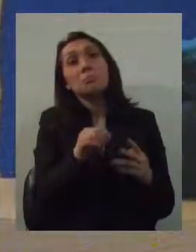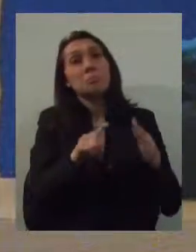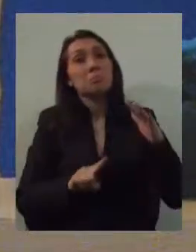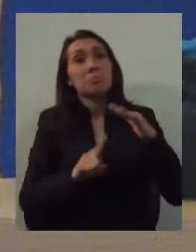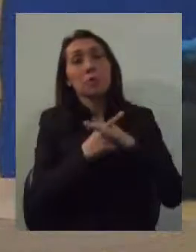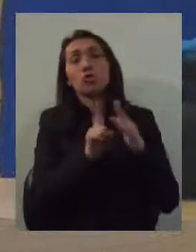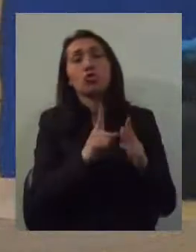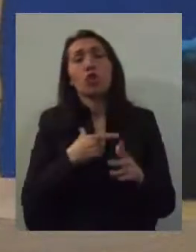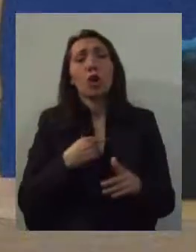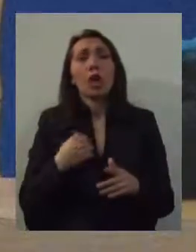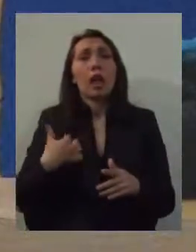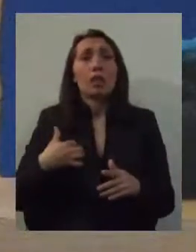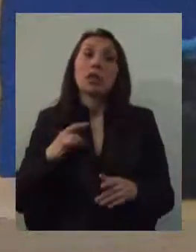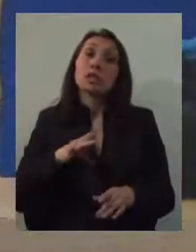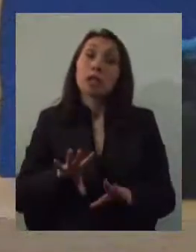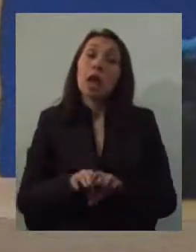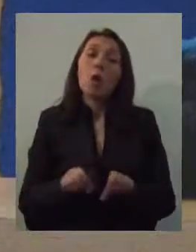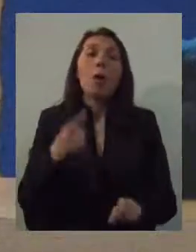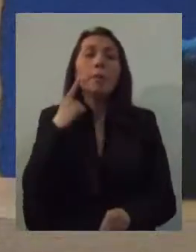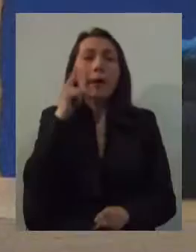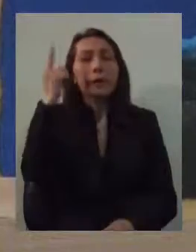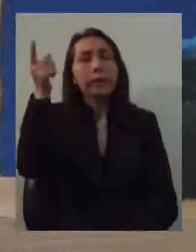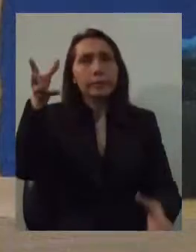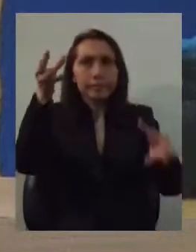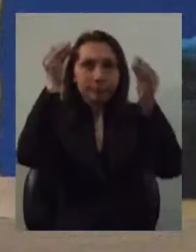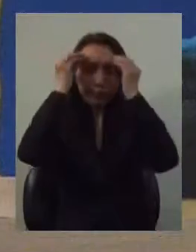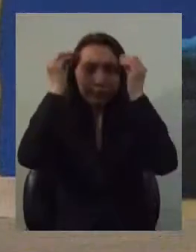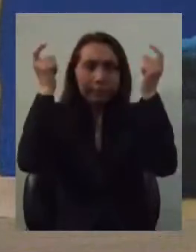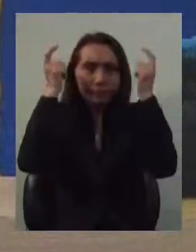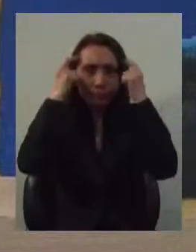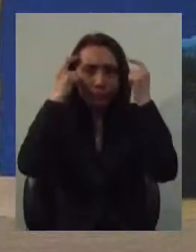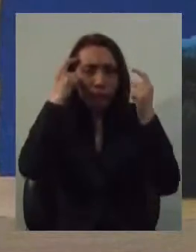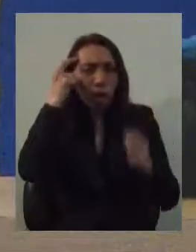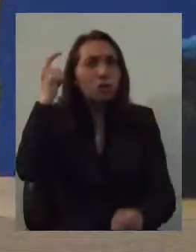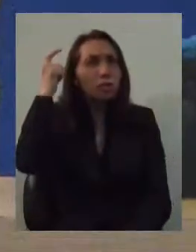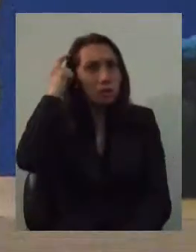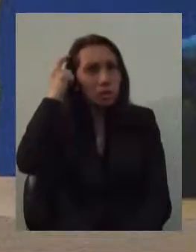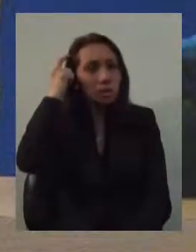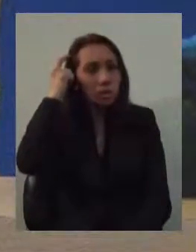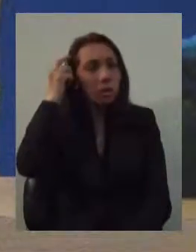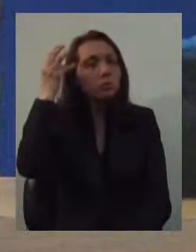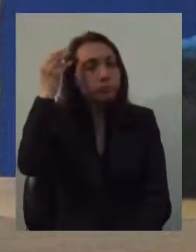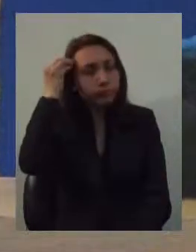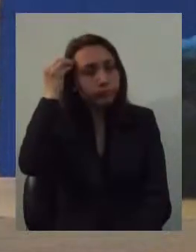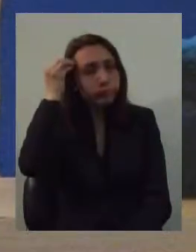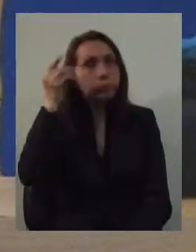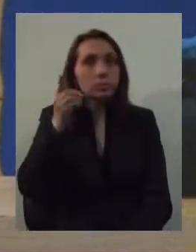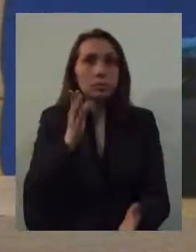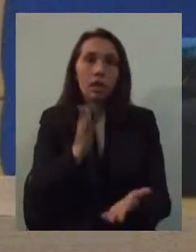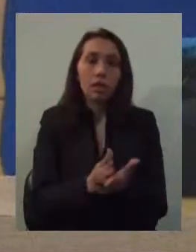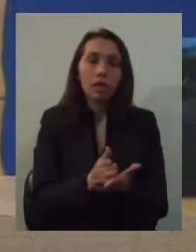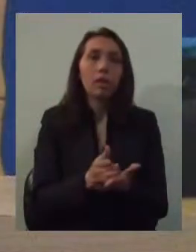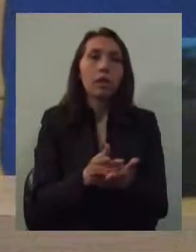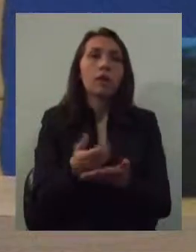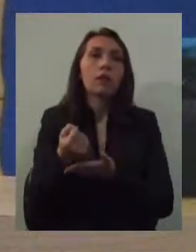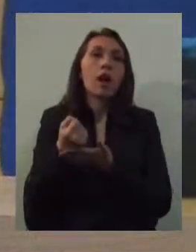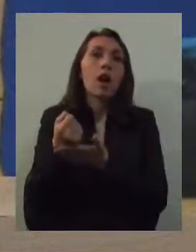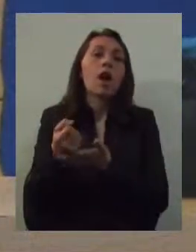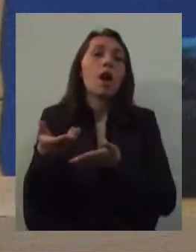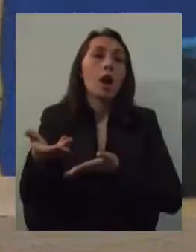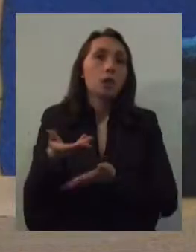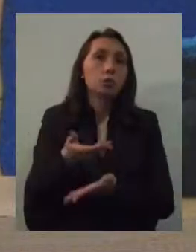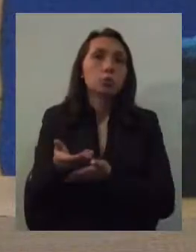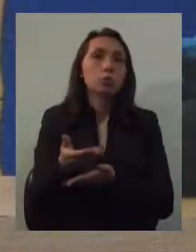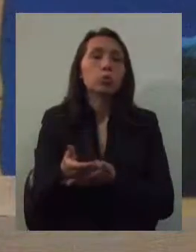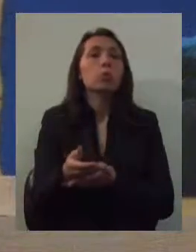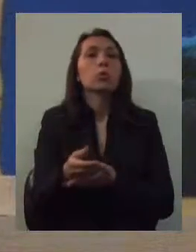pongan de acuerdo, pero ir creando conciencia acerca de la, partiendo de este deber precisamente de cooperación, de